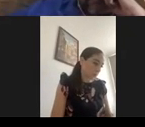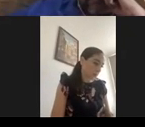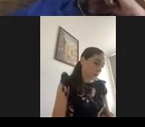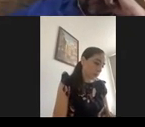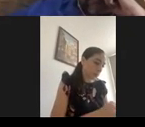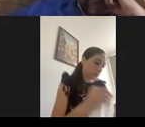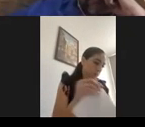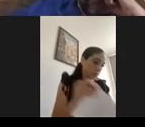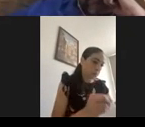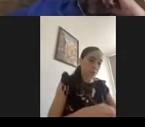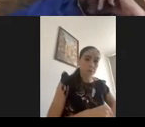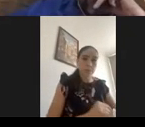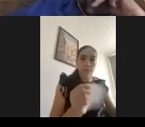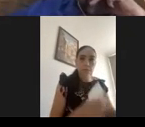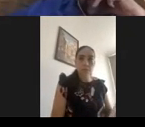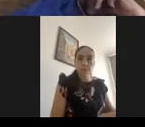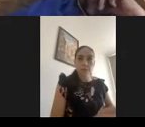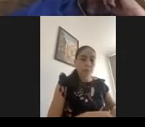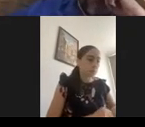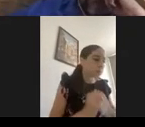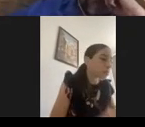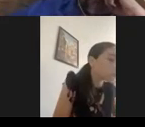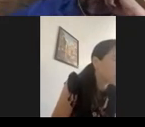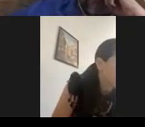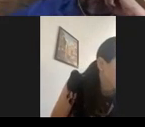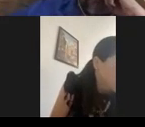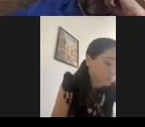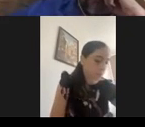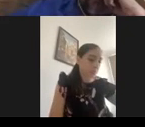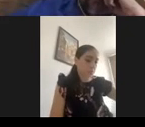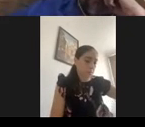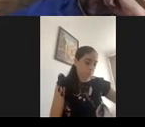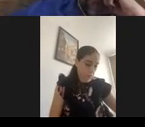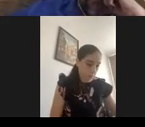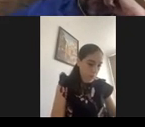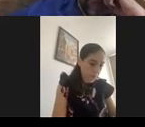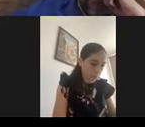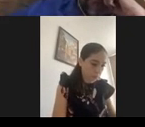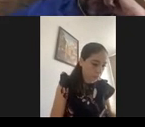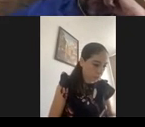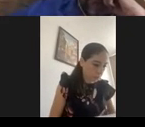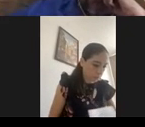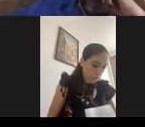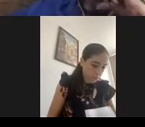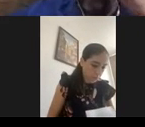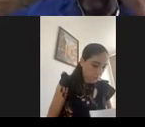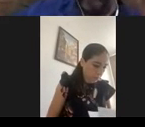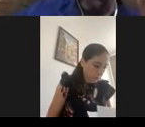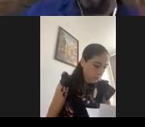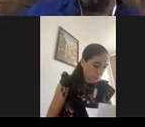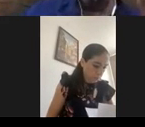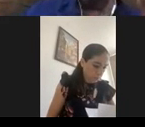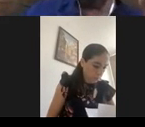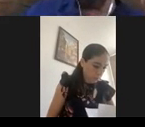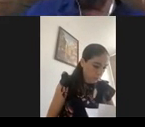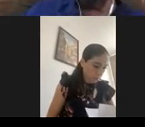pueda ser utilizado. ¿Y esto por qué? En las delegaciones, algunas ya de ellas ya van avanzando, ya han peatonalizado